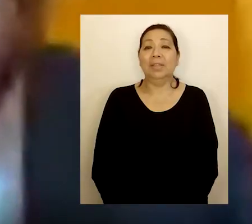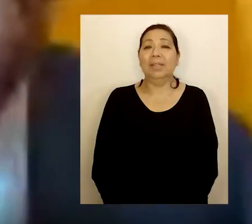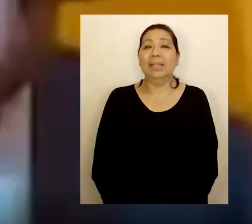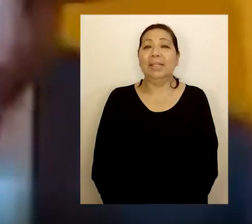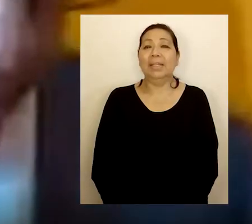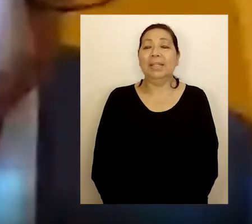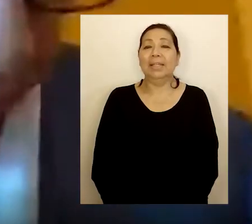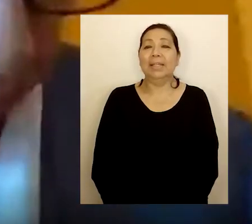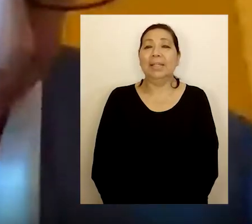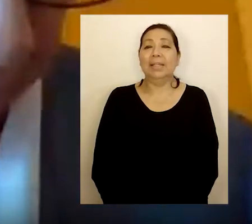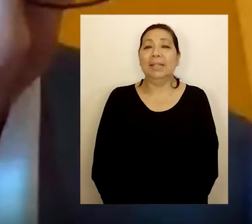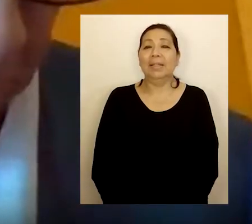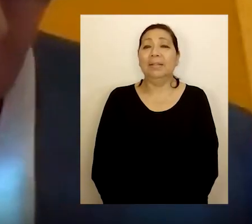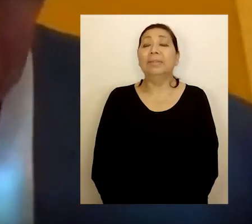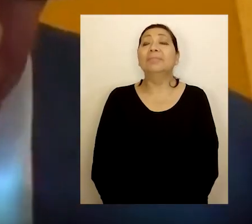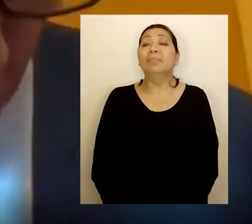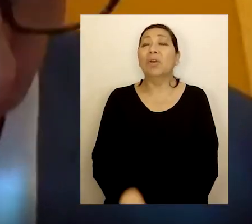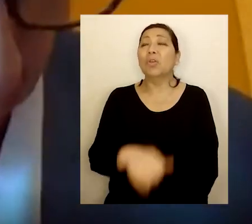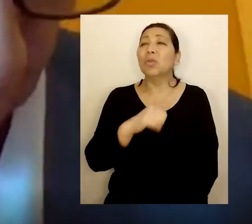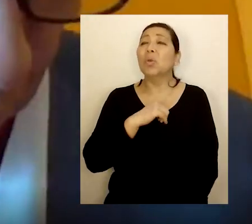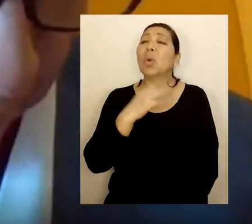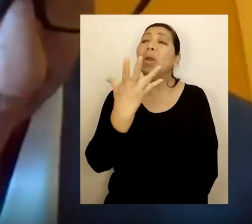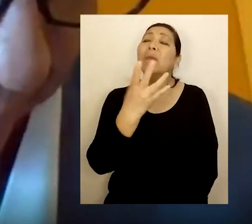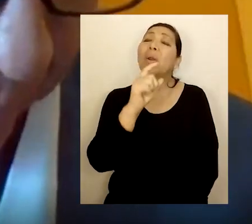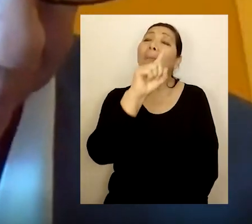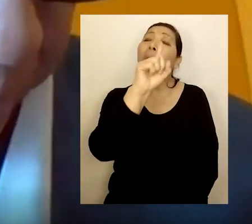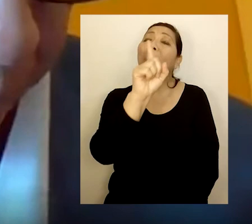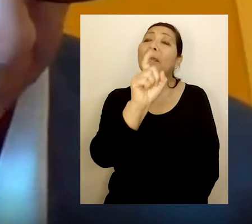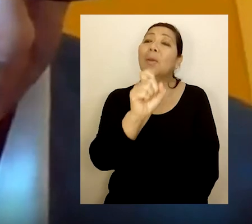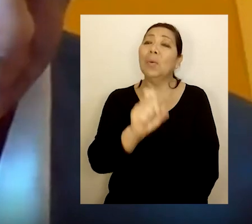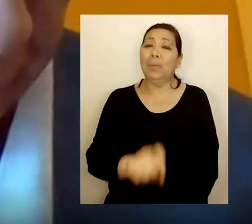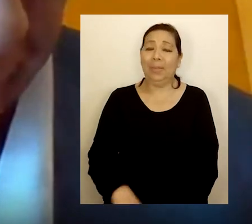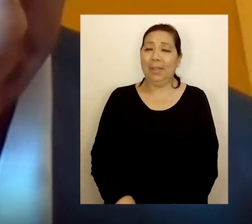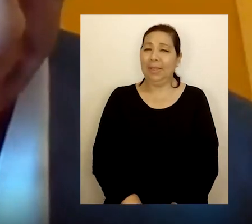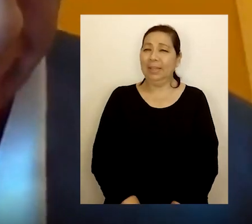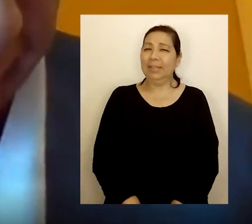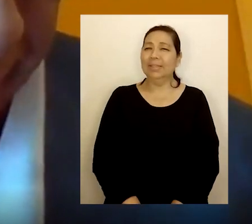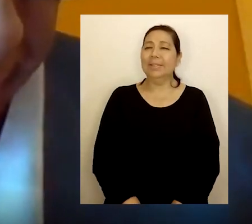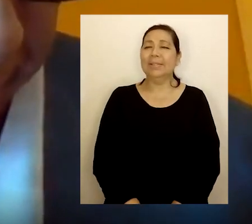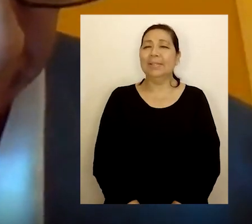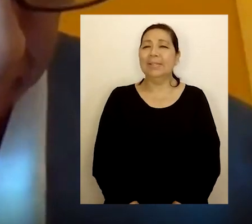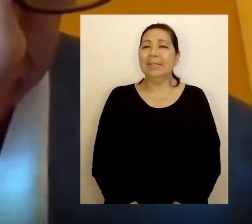Señorita presidenta, en efecto, yo tengo una pregunta.